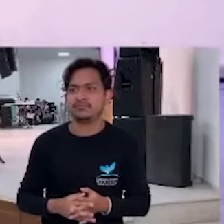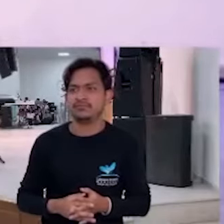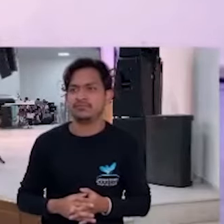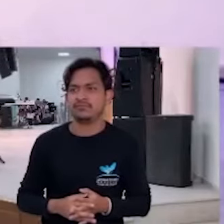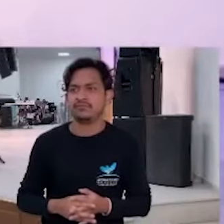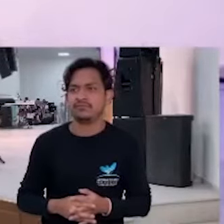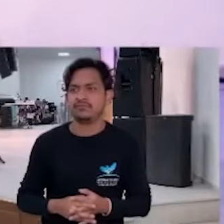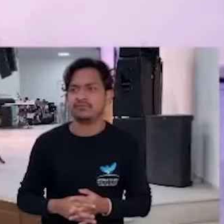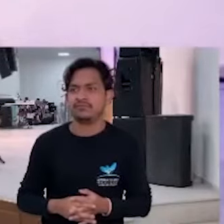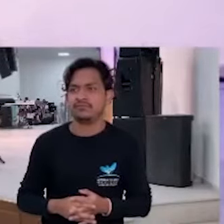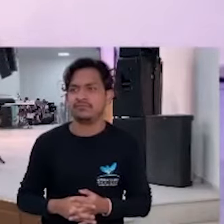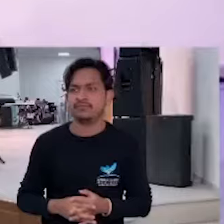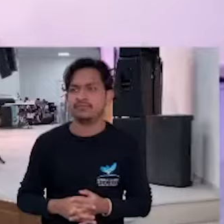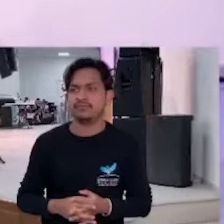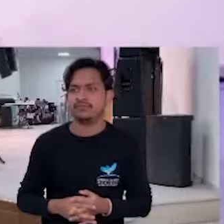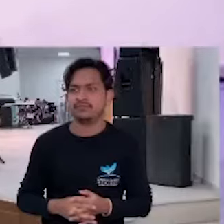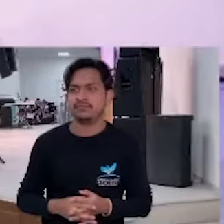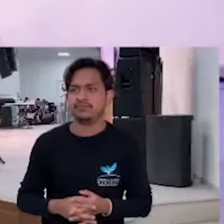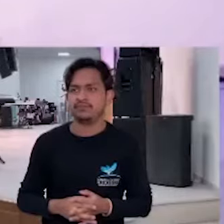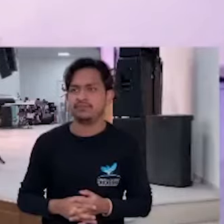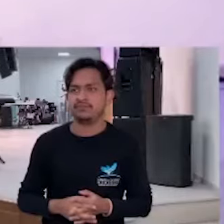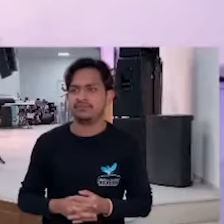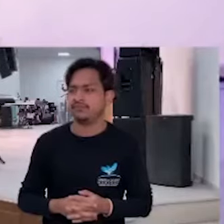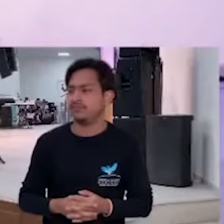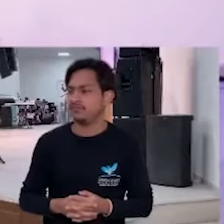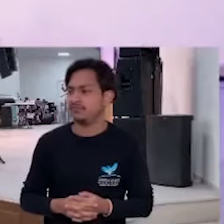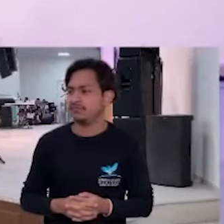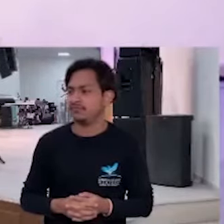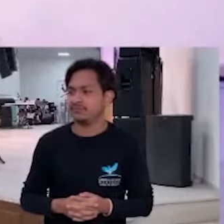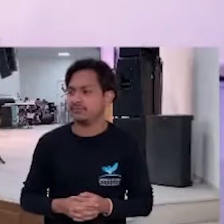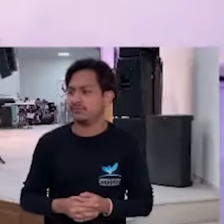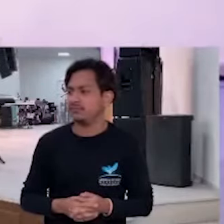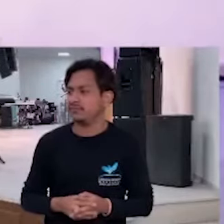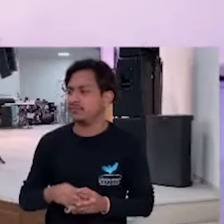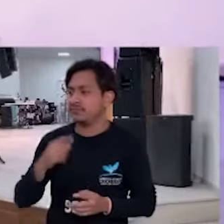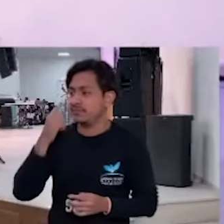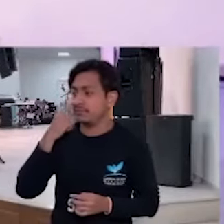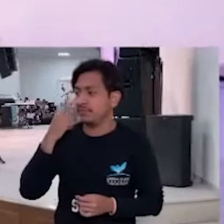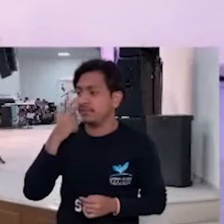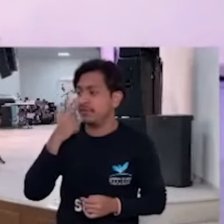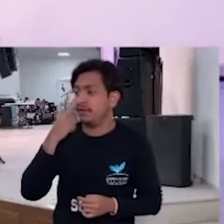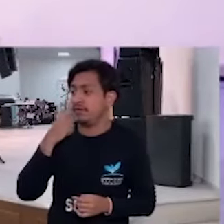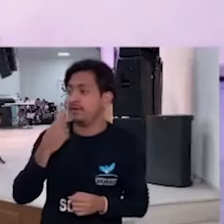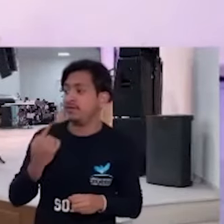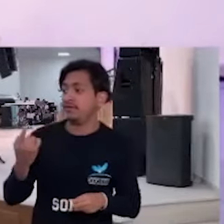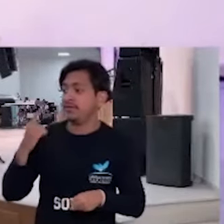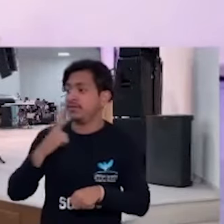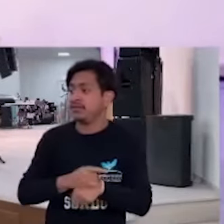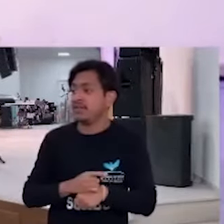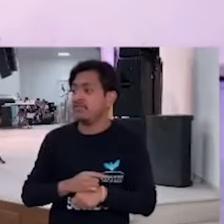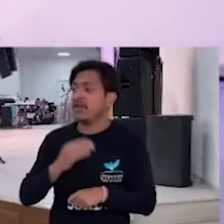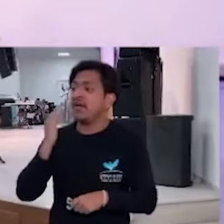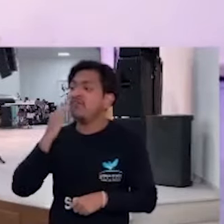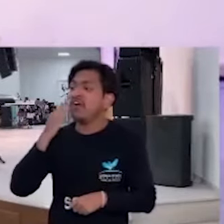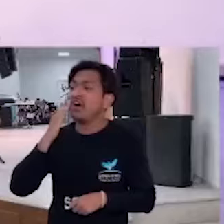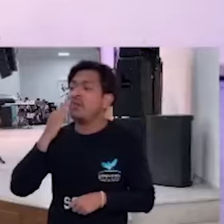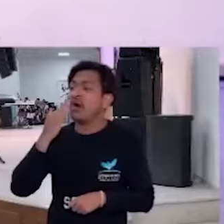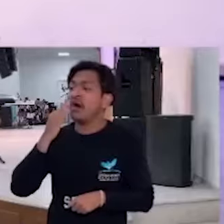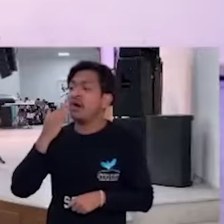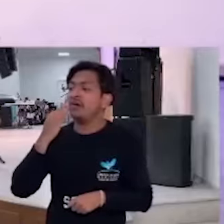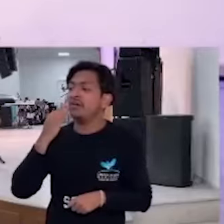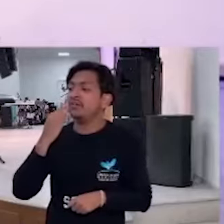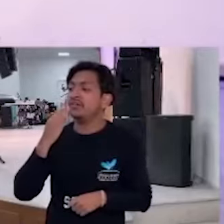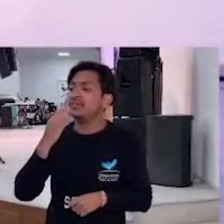Pues no sé de lo que me hablas. Una mujer te mandó una foto desnuda al mes y no vi. Ay, dice, qué bueno, la alcancé a borrar a tiempo, me